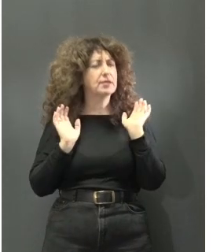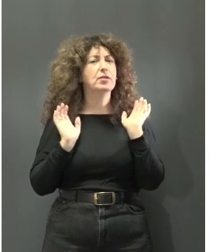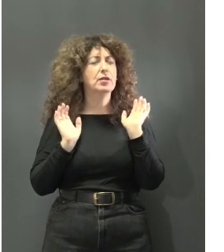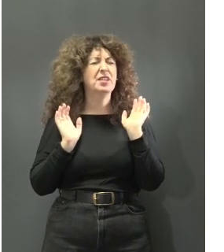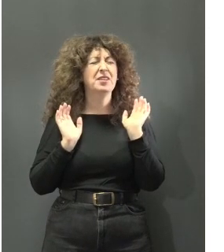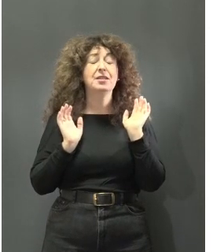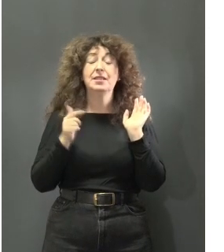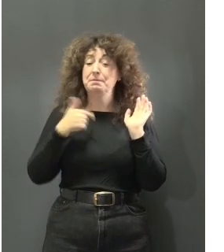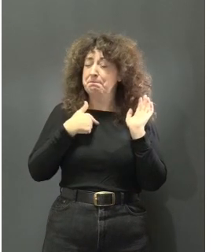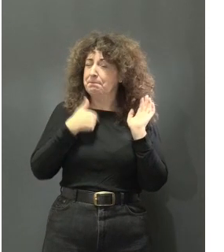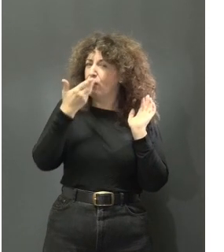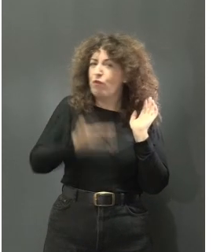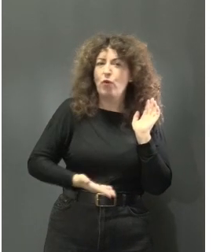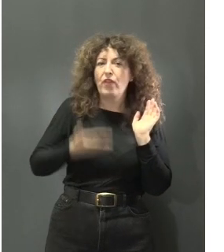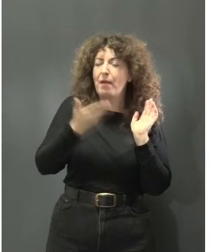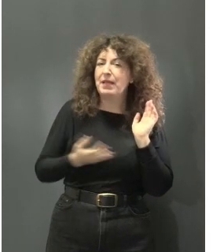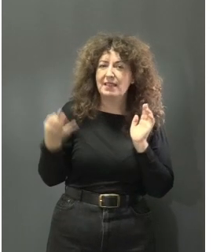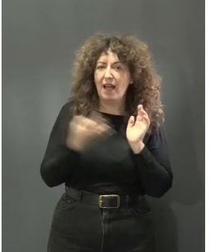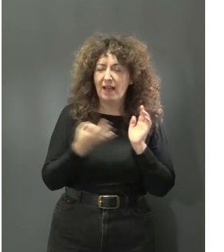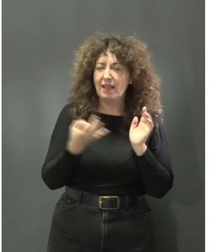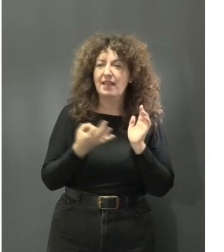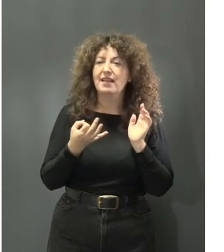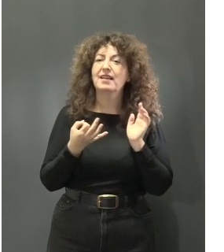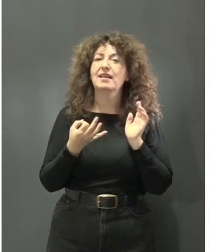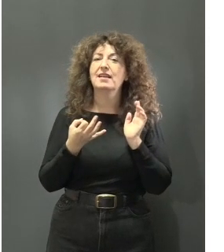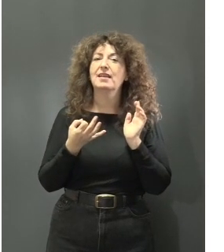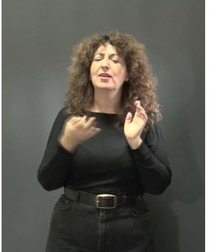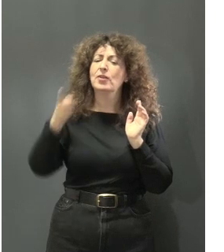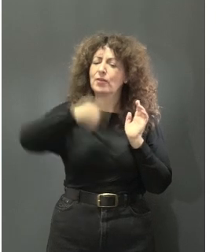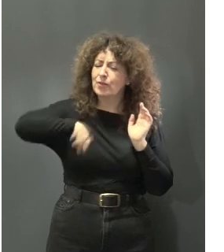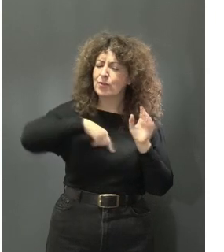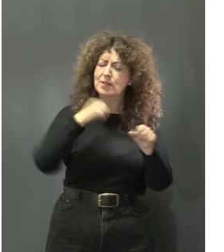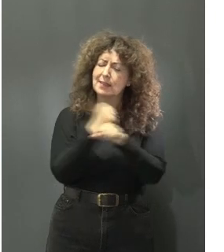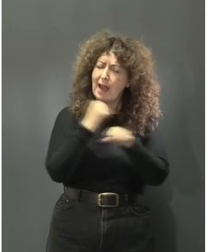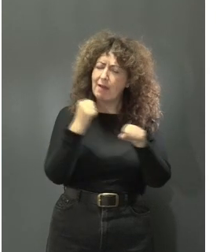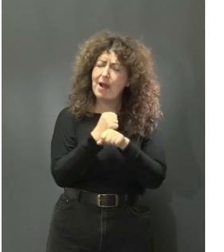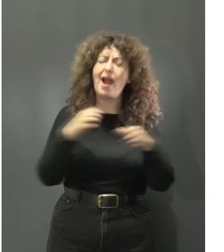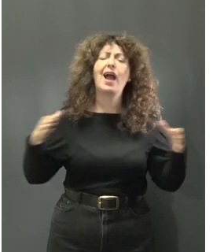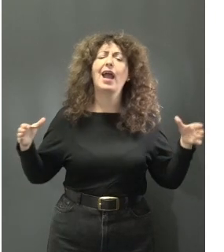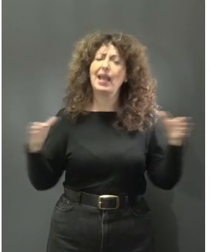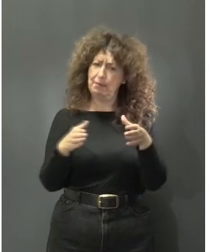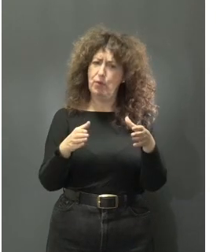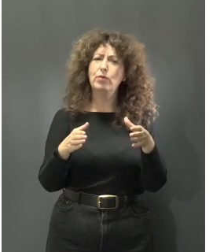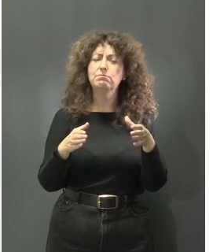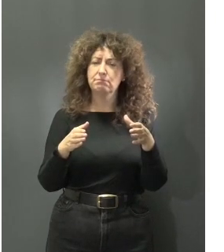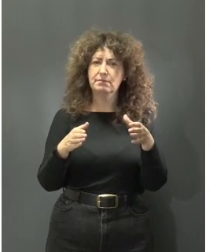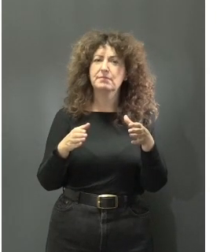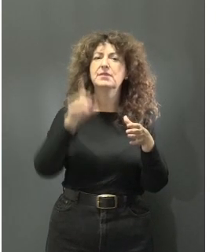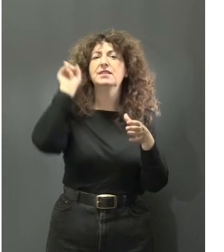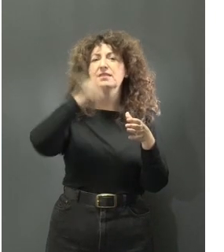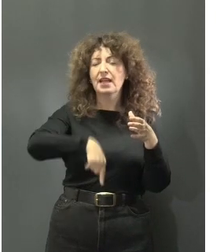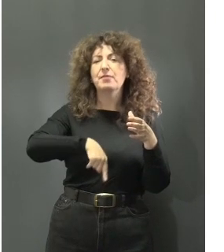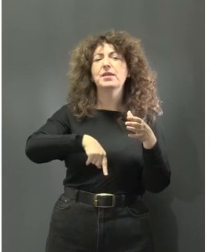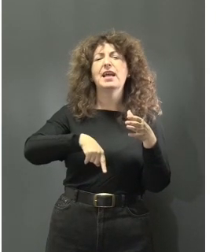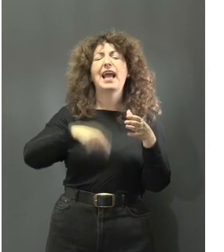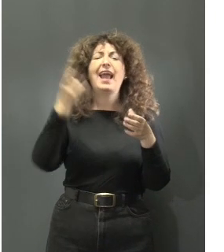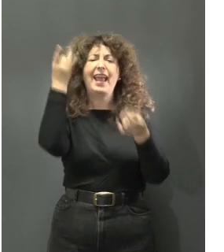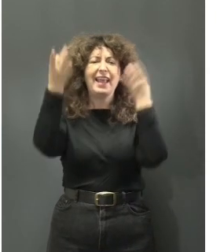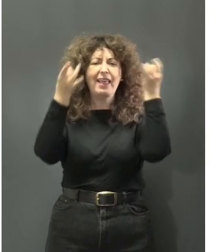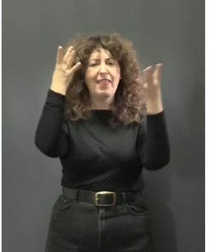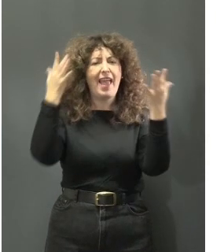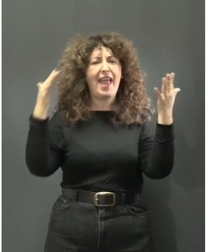es fundamental que podamos trabajar en equipo y converger con nuestras